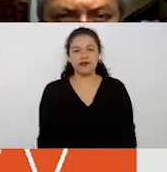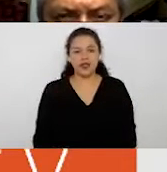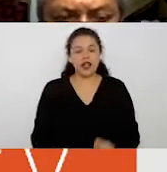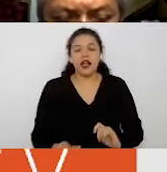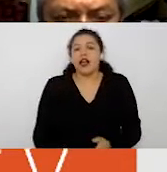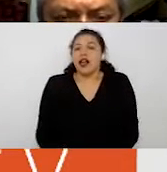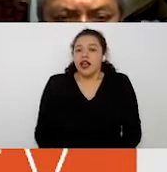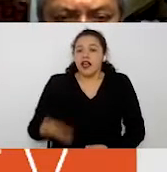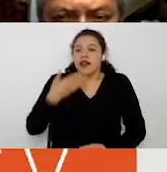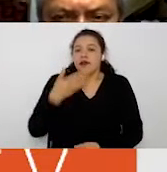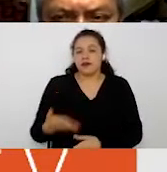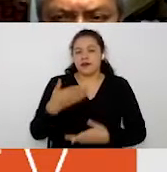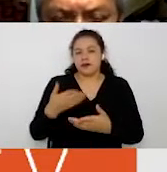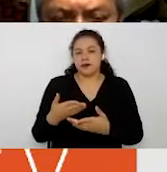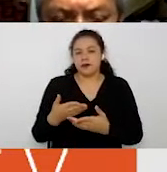estábamos checando. Primero vamos a hacer